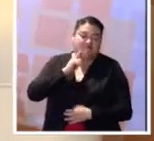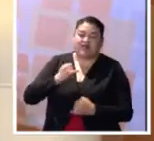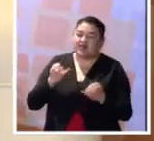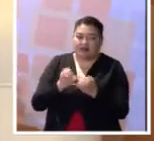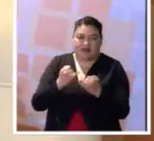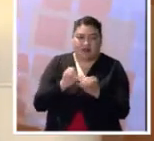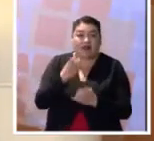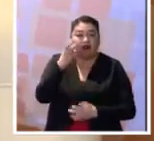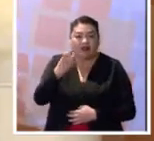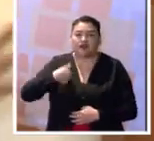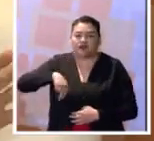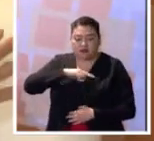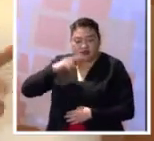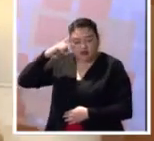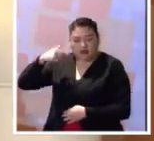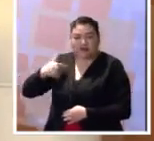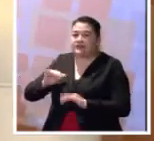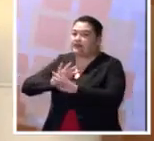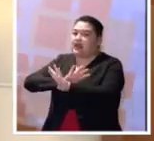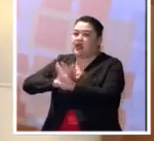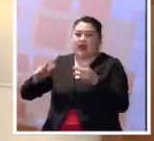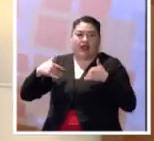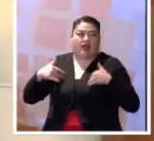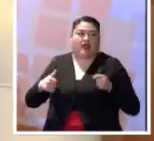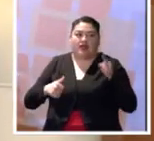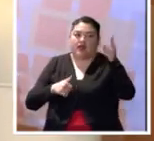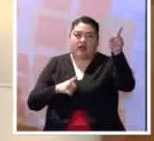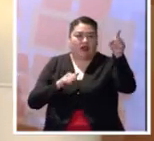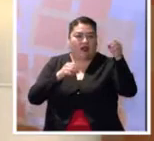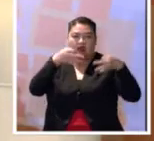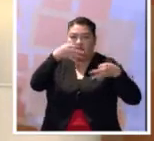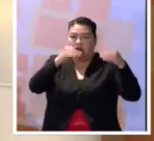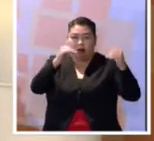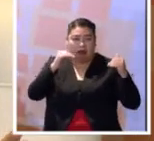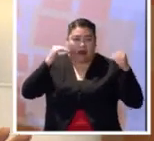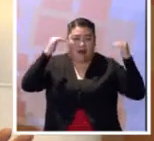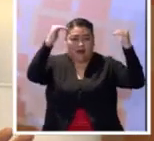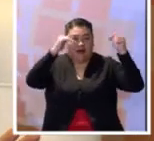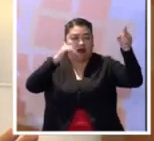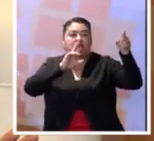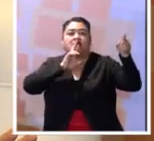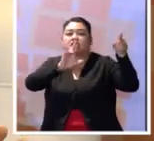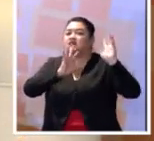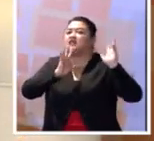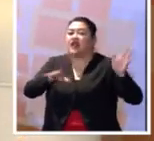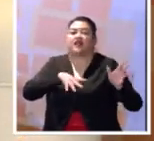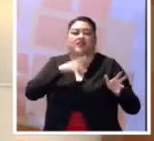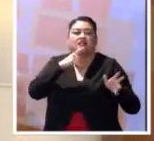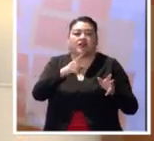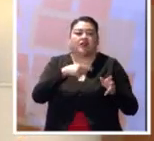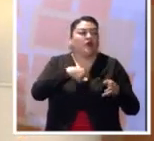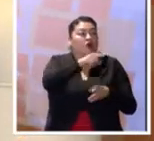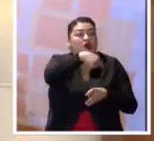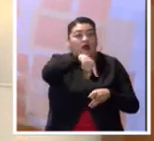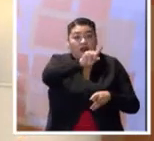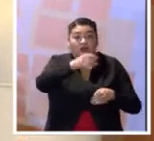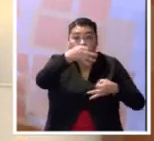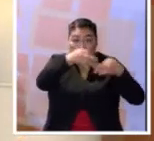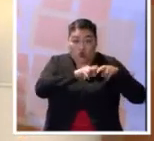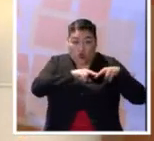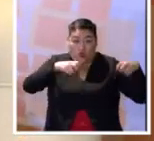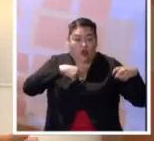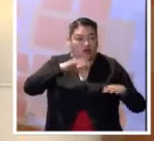un parámetro de interpretación del máximo órgano de justicia de este país con votación calificada. Por otro